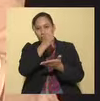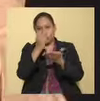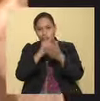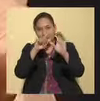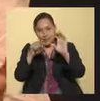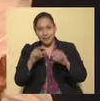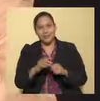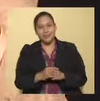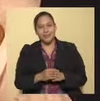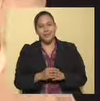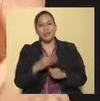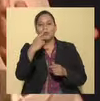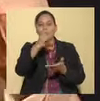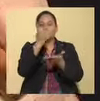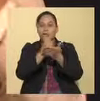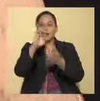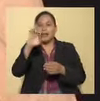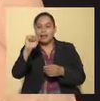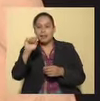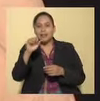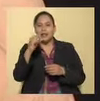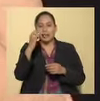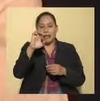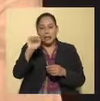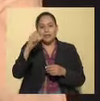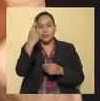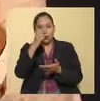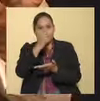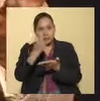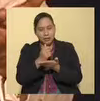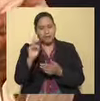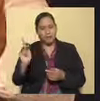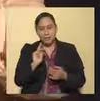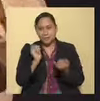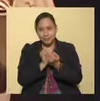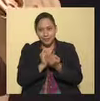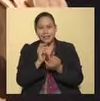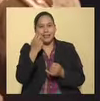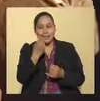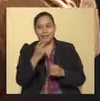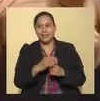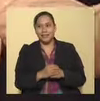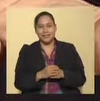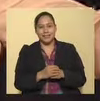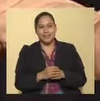plural, tu ciudad es. Como de que es una ciudad, es como la mía es Güepes, la tuya es Tu Ciudad Es. Exacto. Y